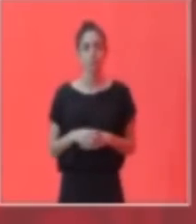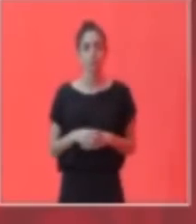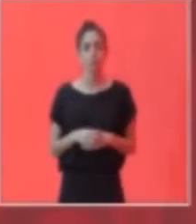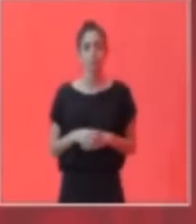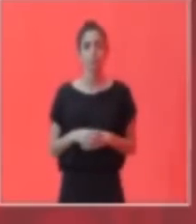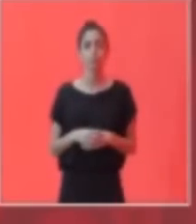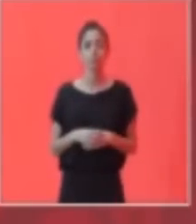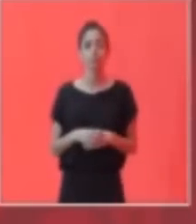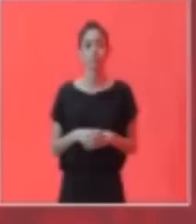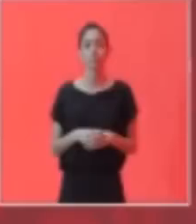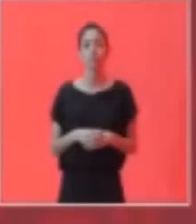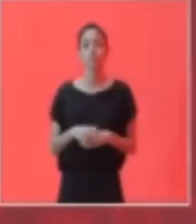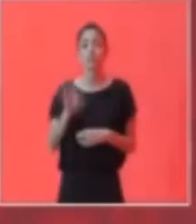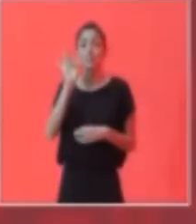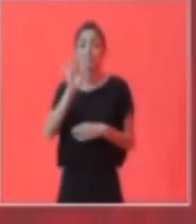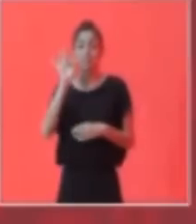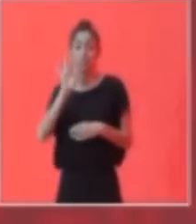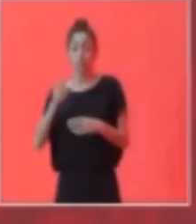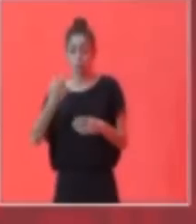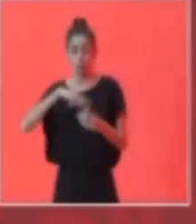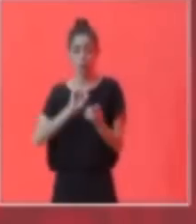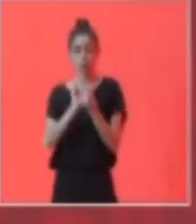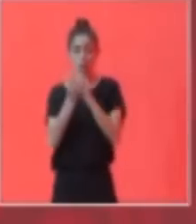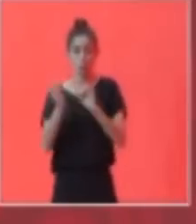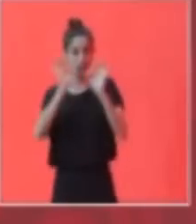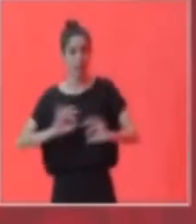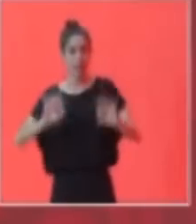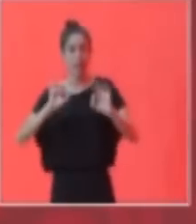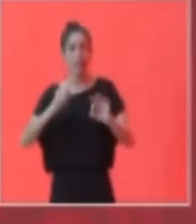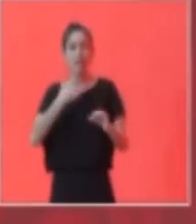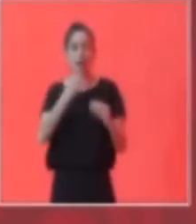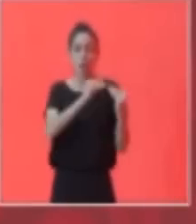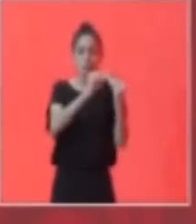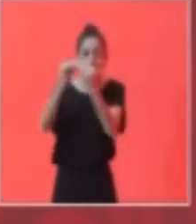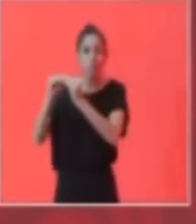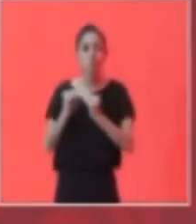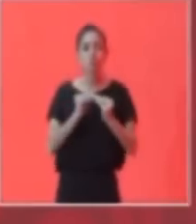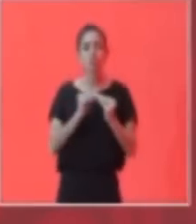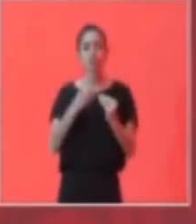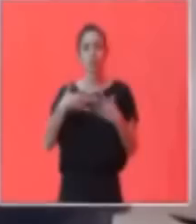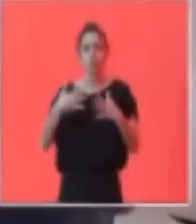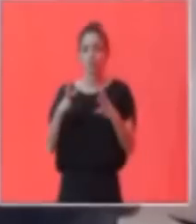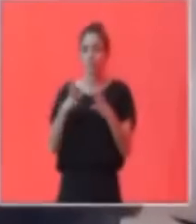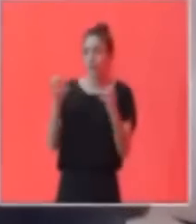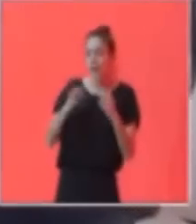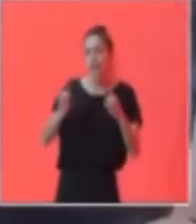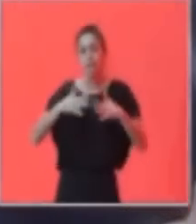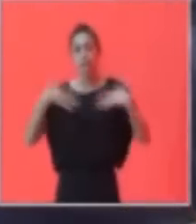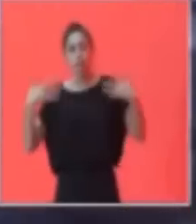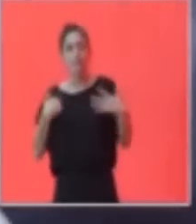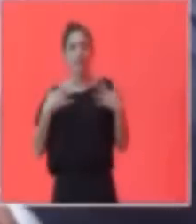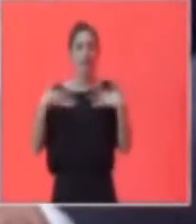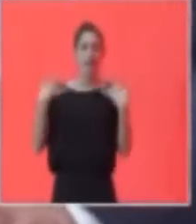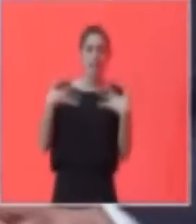Sin dejar de cambiar con los siglos, hemos mantenido algo común que sorprende, desconcierta y entusiasma al mundo: la alegría,